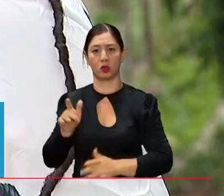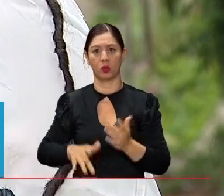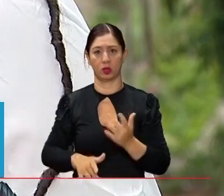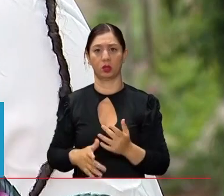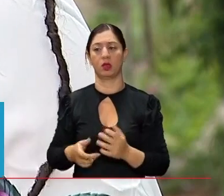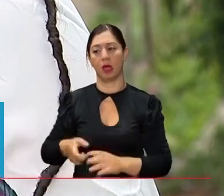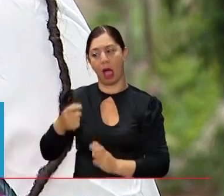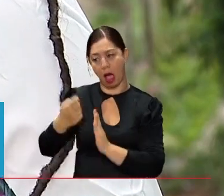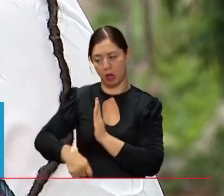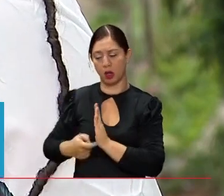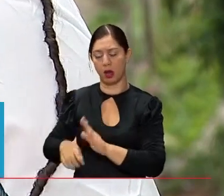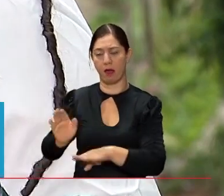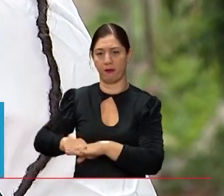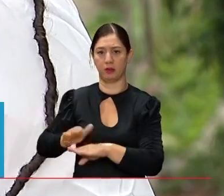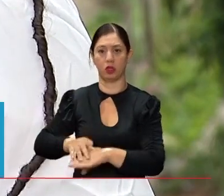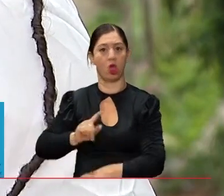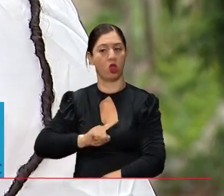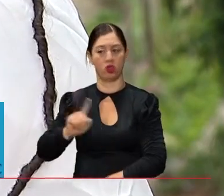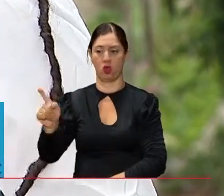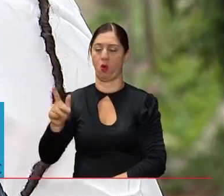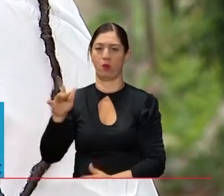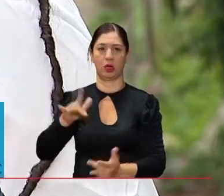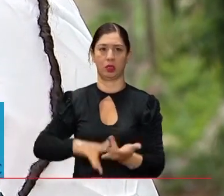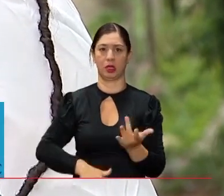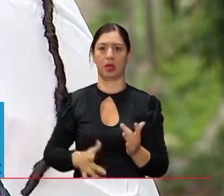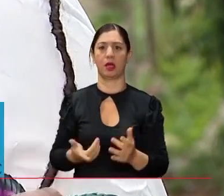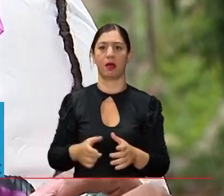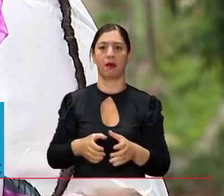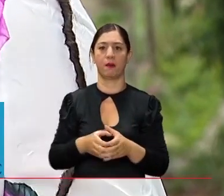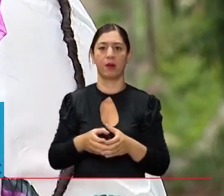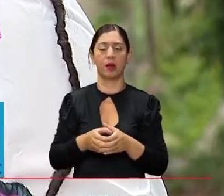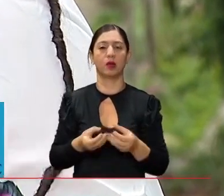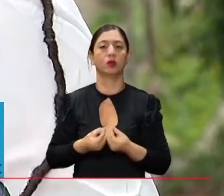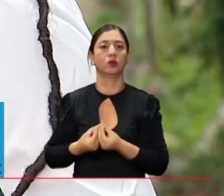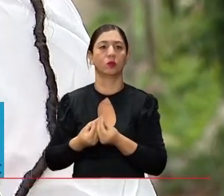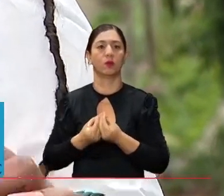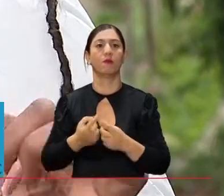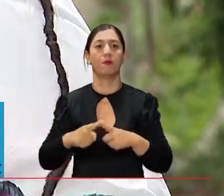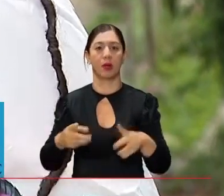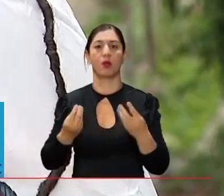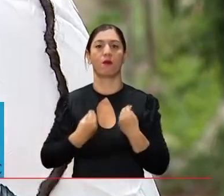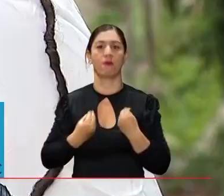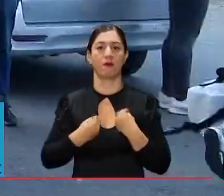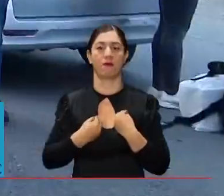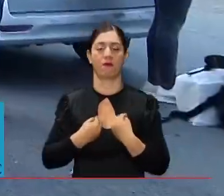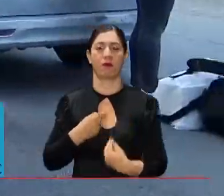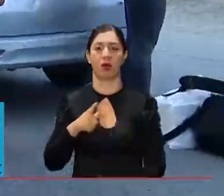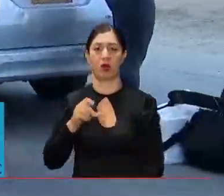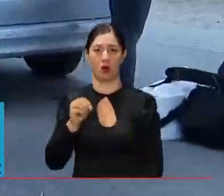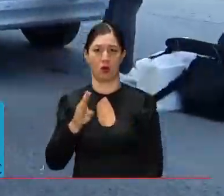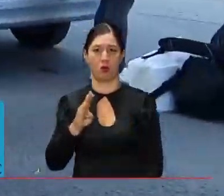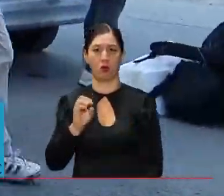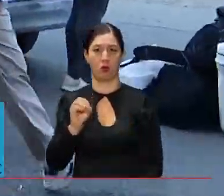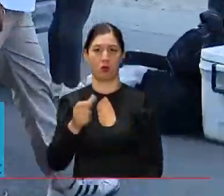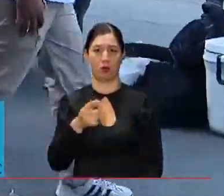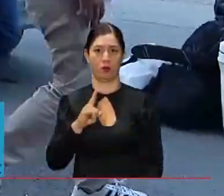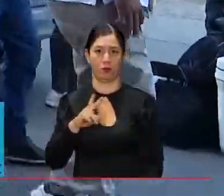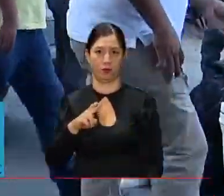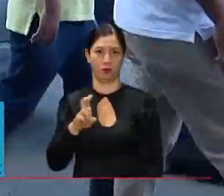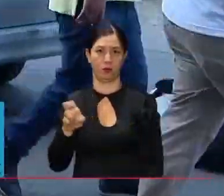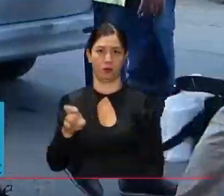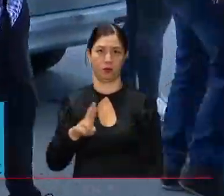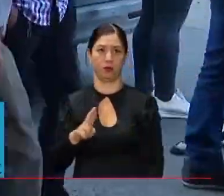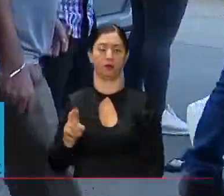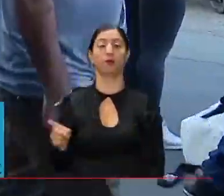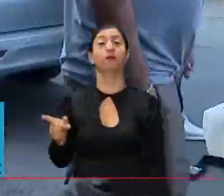hace la observación. No pertenecen al censo interno del Consejo Comunitario, pero viven en Lobo Guerrero, en tal sector. En medio, los